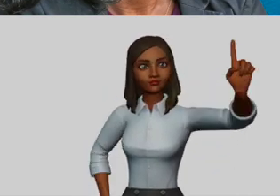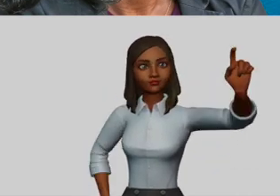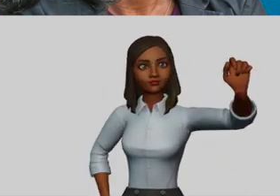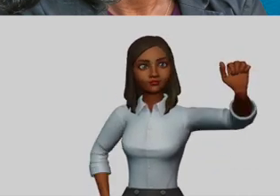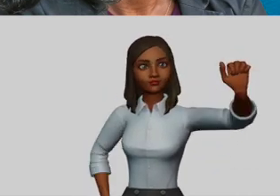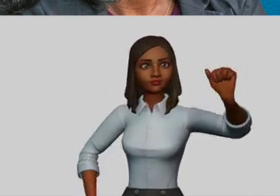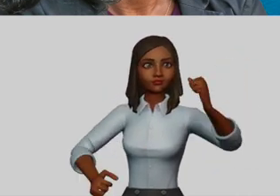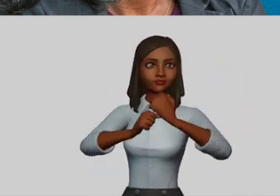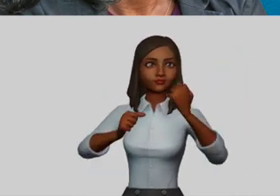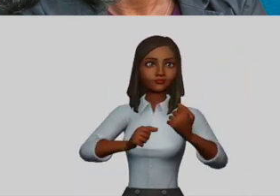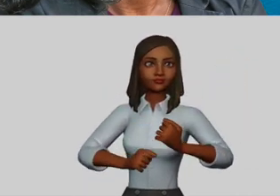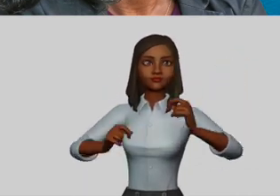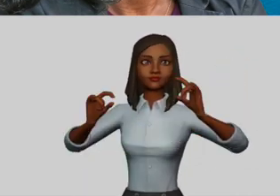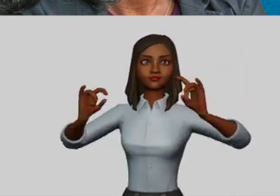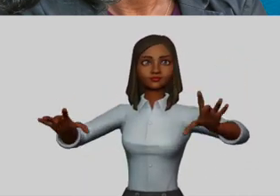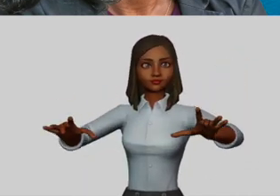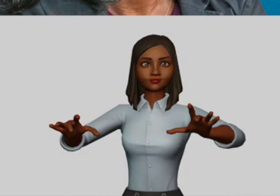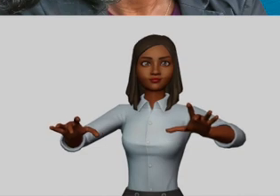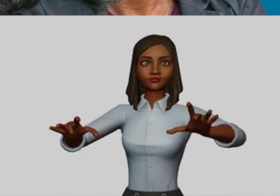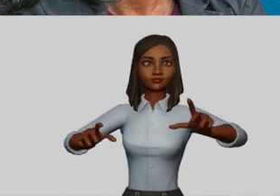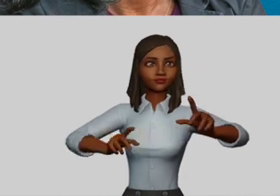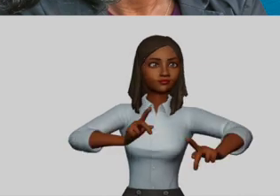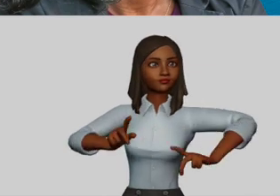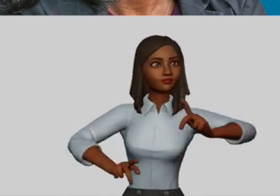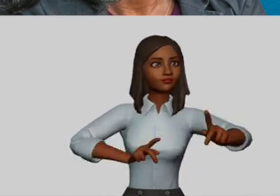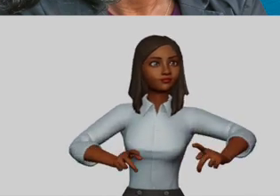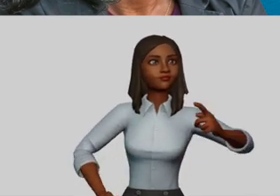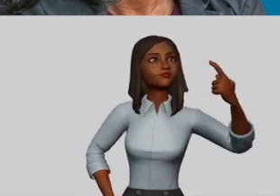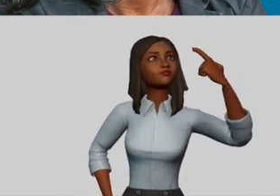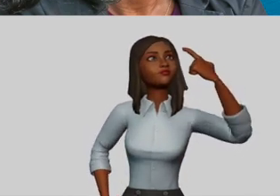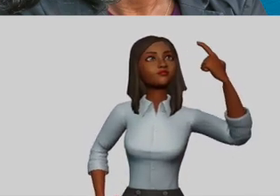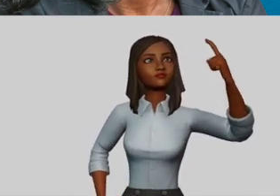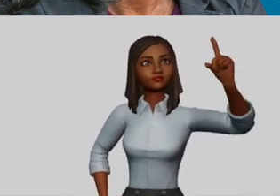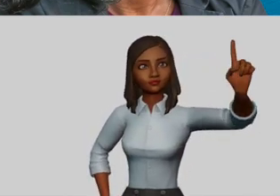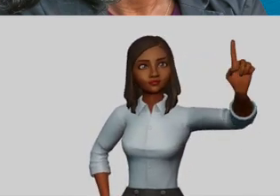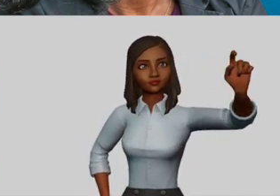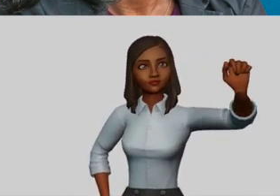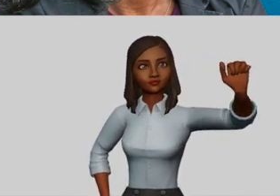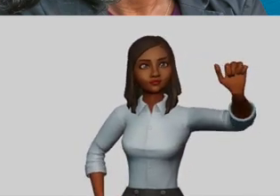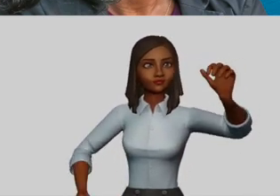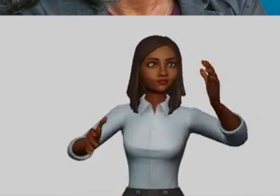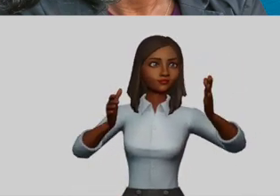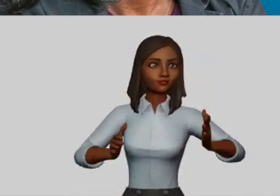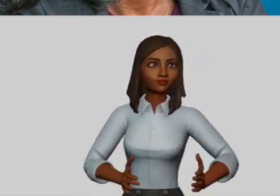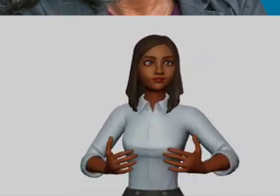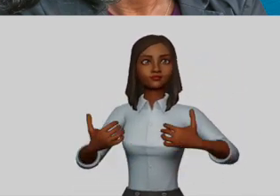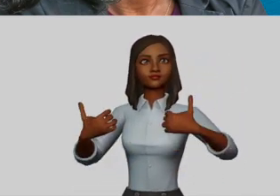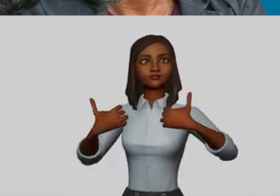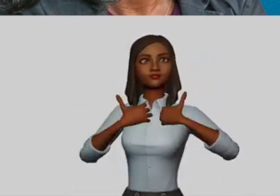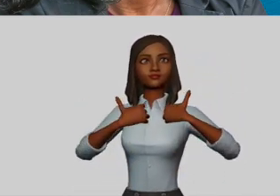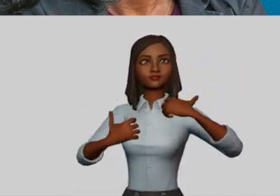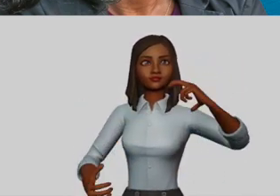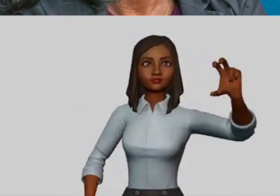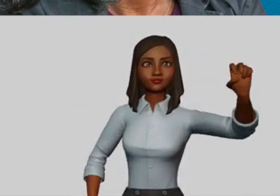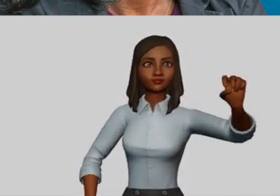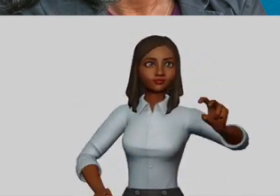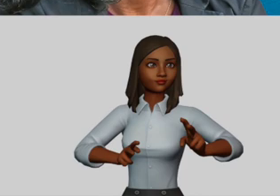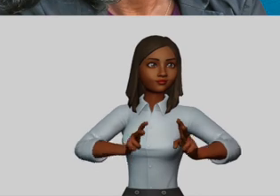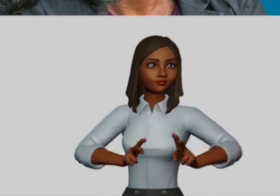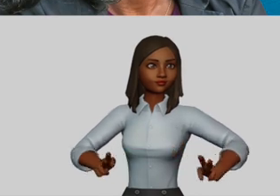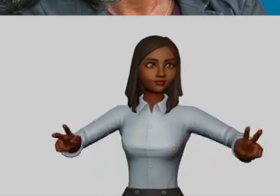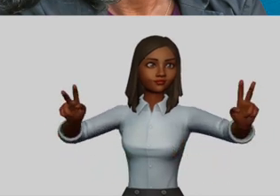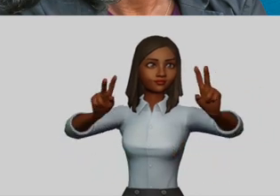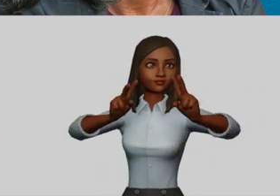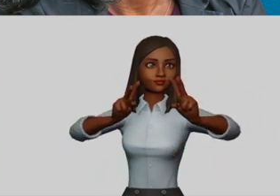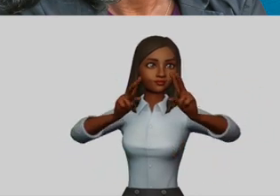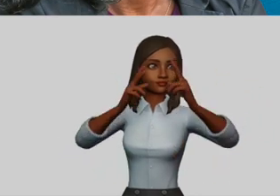Yo quiero quizás, Yamillet, volvamos un poco al conocerte a ti antes de ya poder meternos en